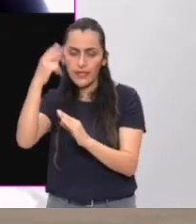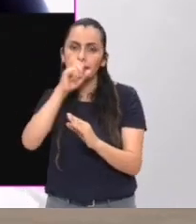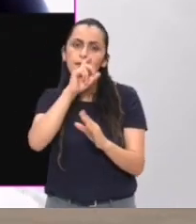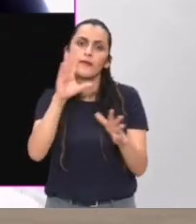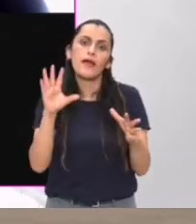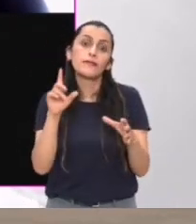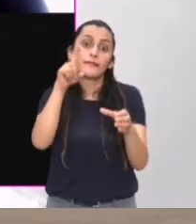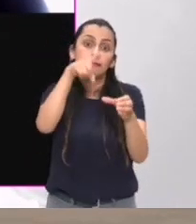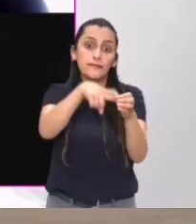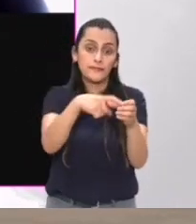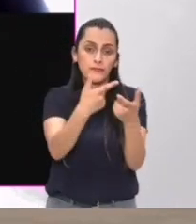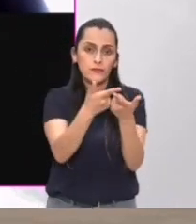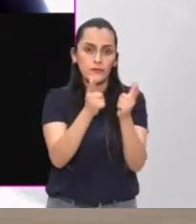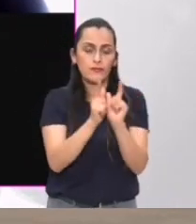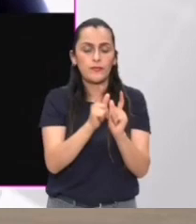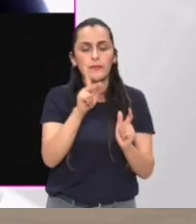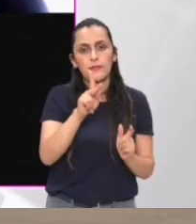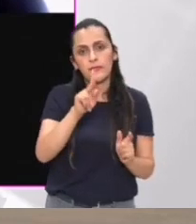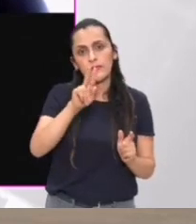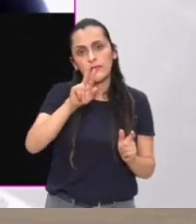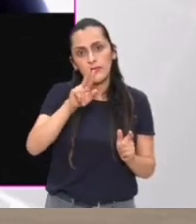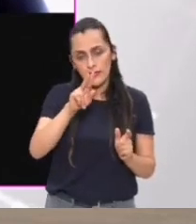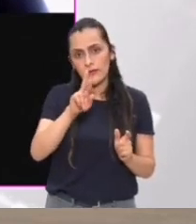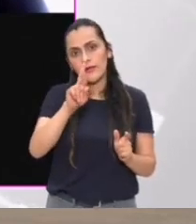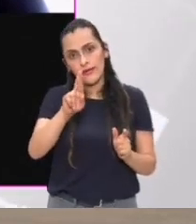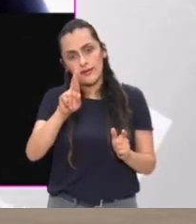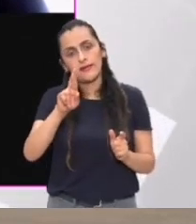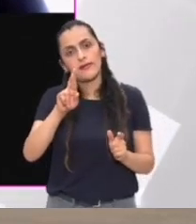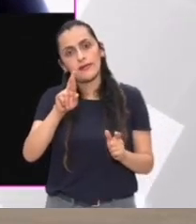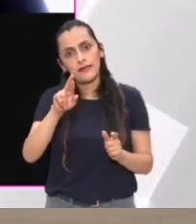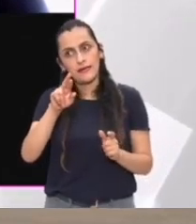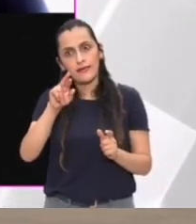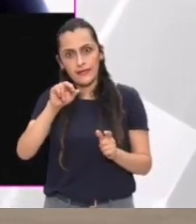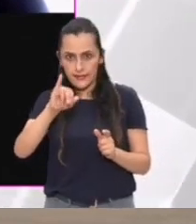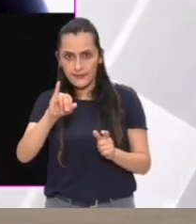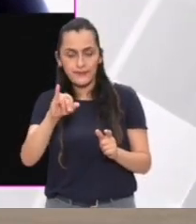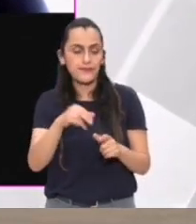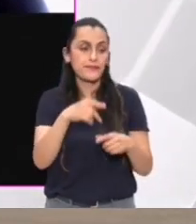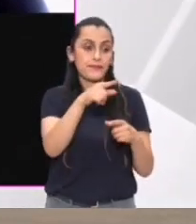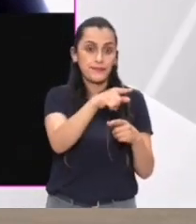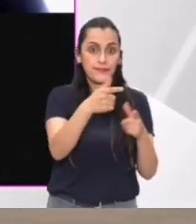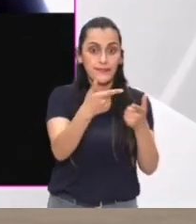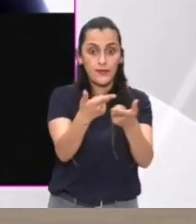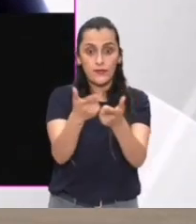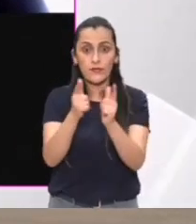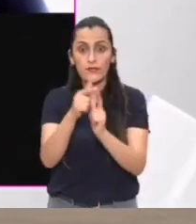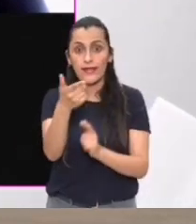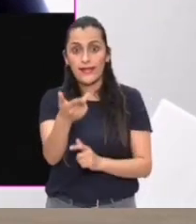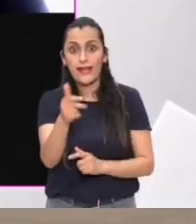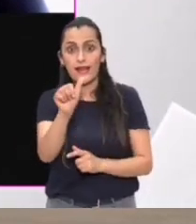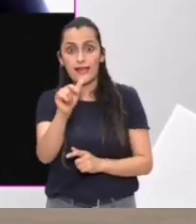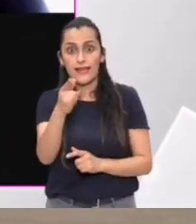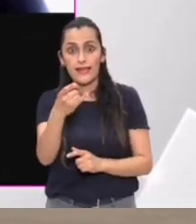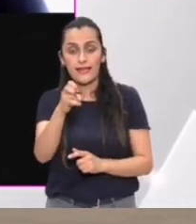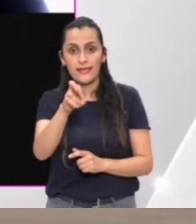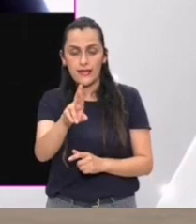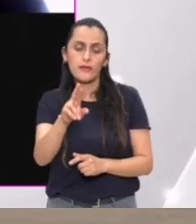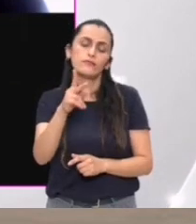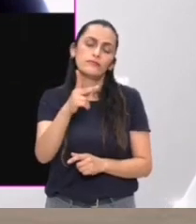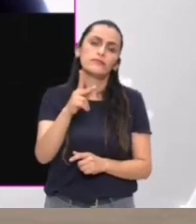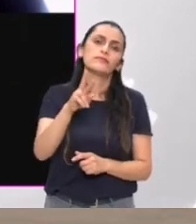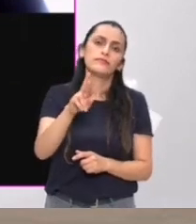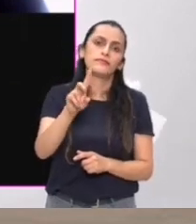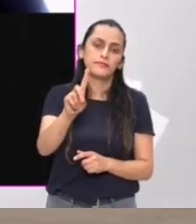Institucional. Está también Andrea Rocha Ramírez, representante del Partido de la Revolución Democrática. Nos acompaña